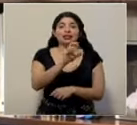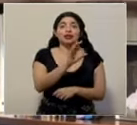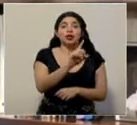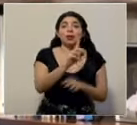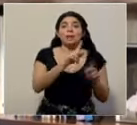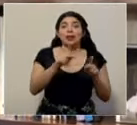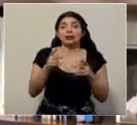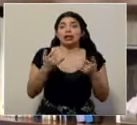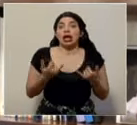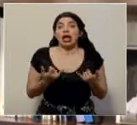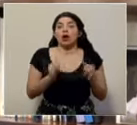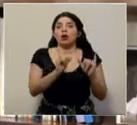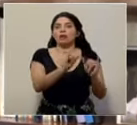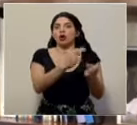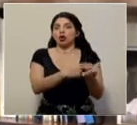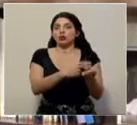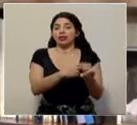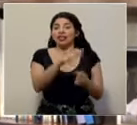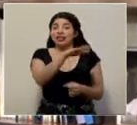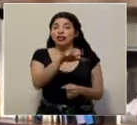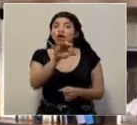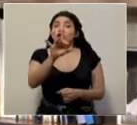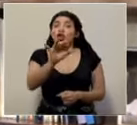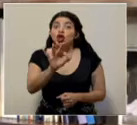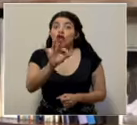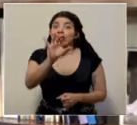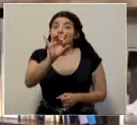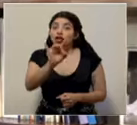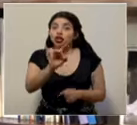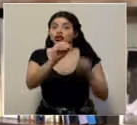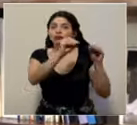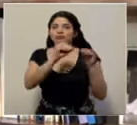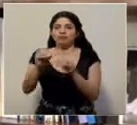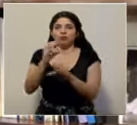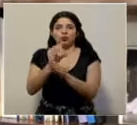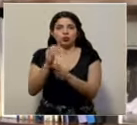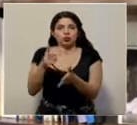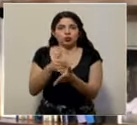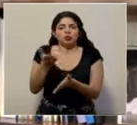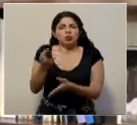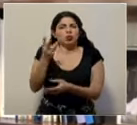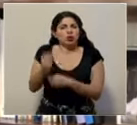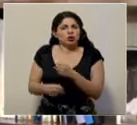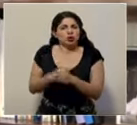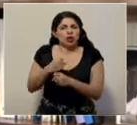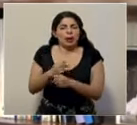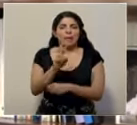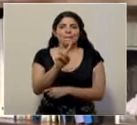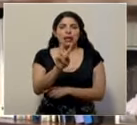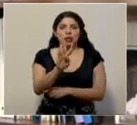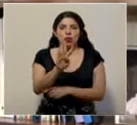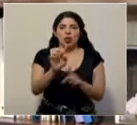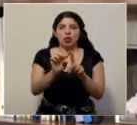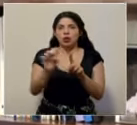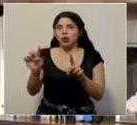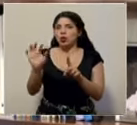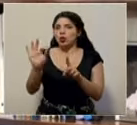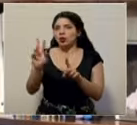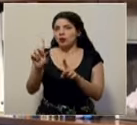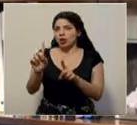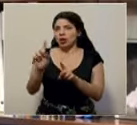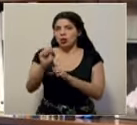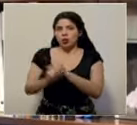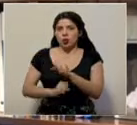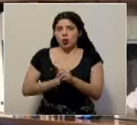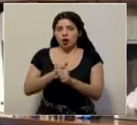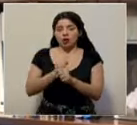encuentran hospitalizadas, 98 de ellas en cuidados intensivos. El rango de edad va desde los 24 hasta los 91 años. Para